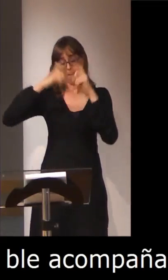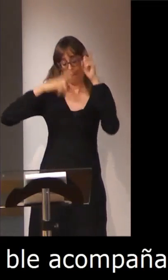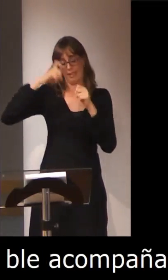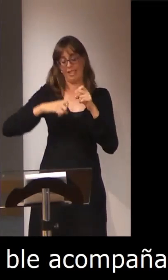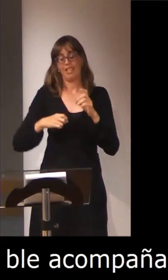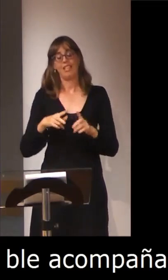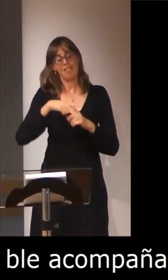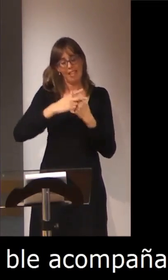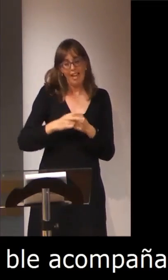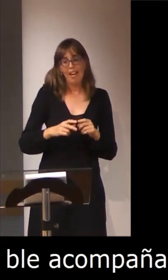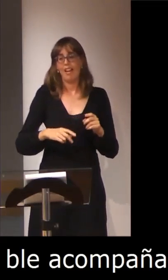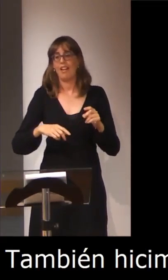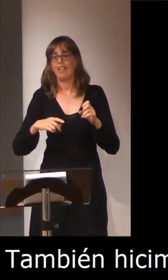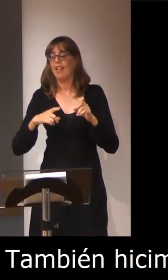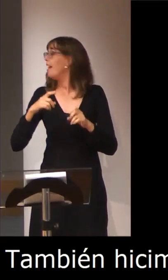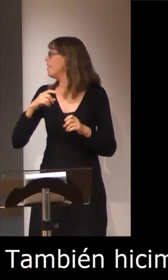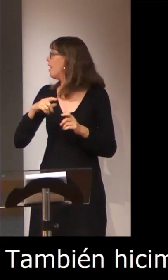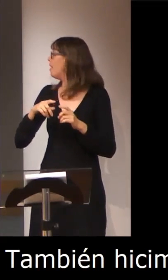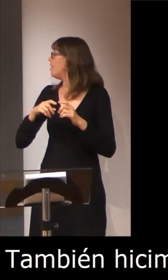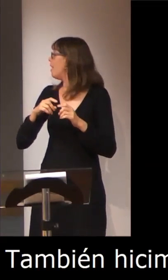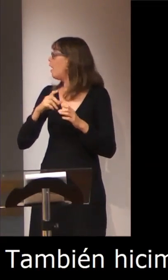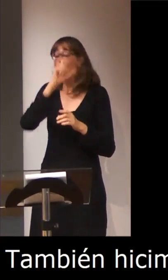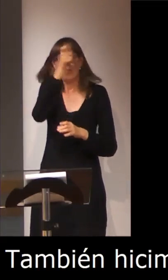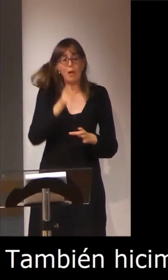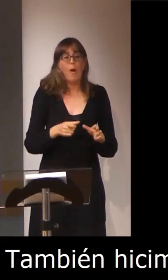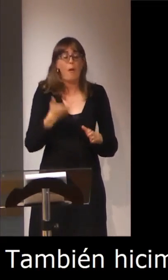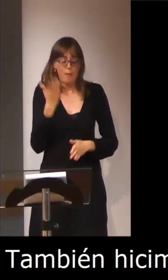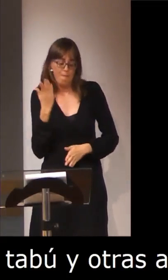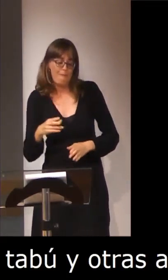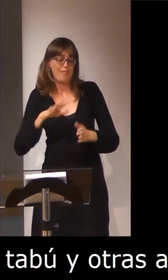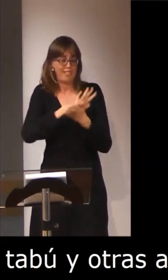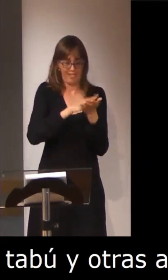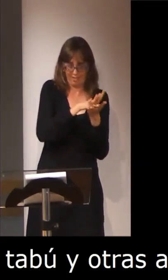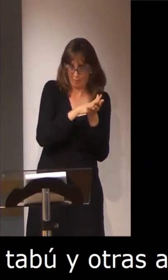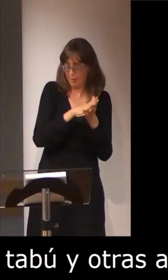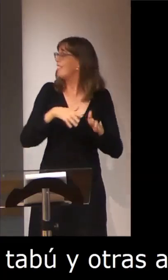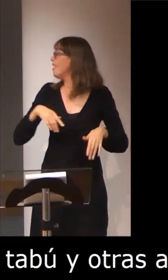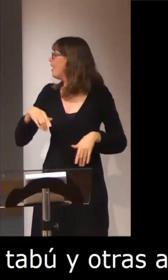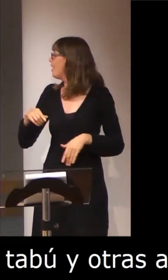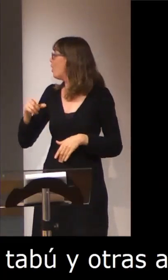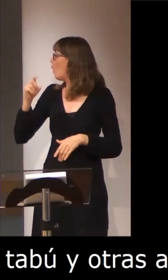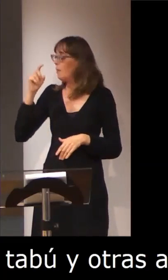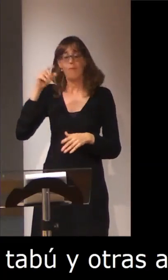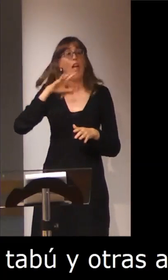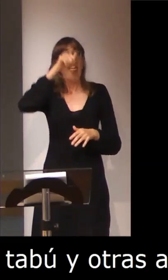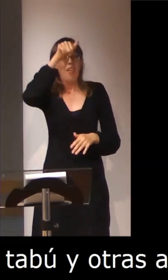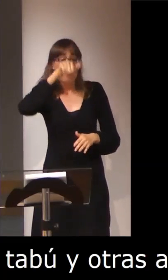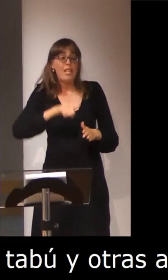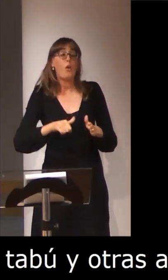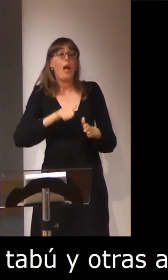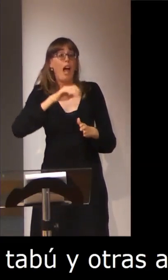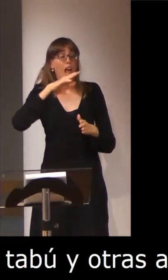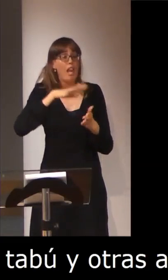y otras actividades, taller de expresión, taller de vocabulario básico de lengua de signos